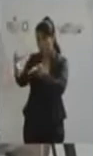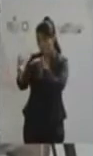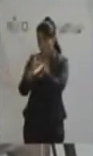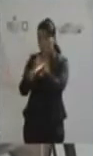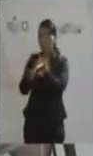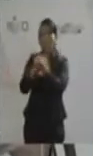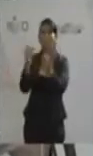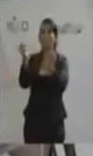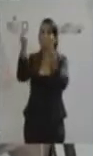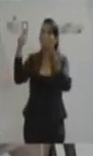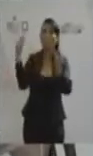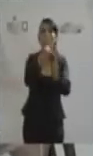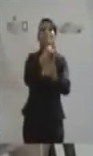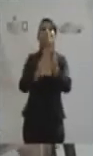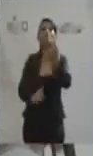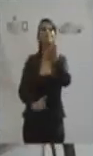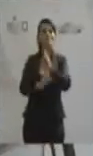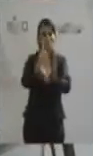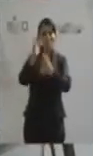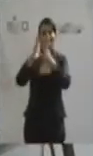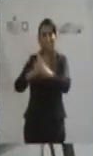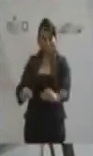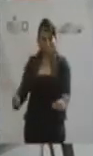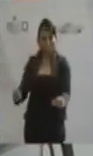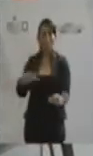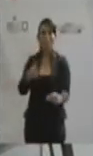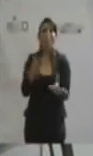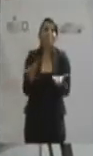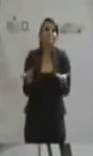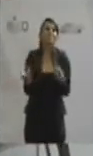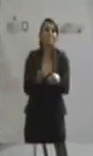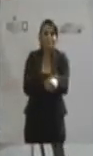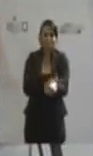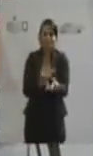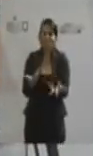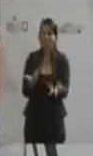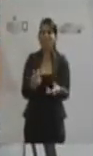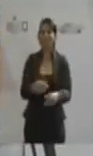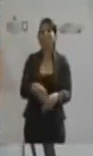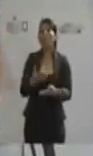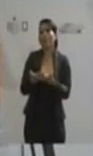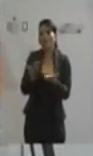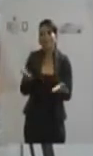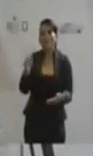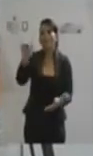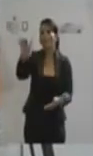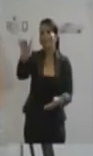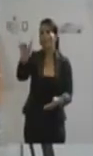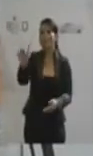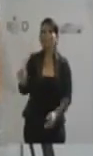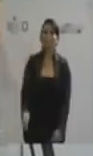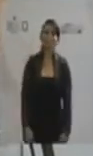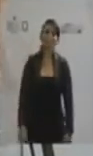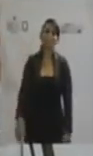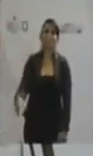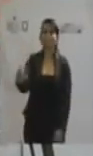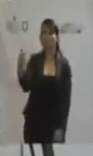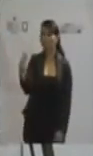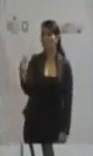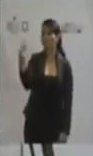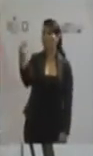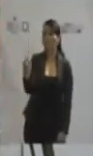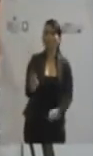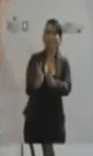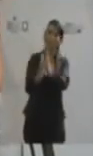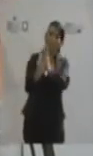dejarme pasar y tratar de desalentar me para que ya no continúe que encuentre